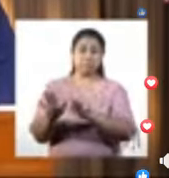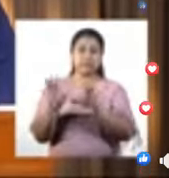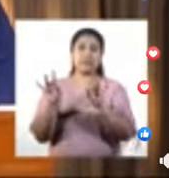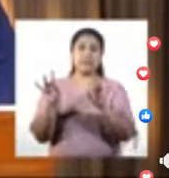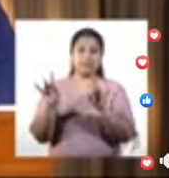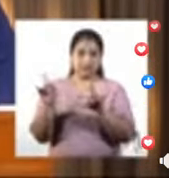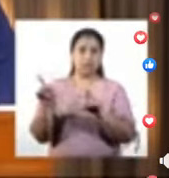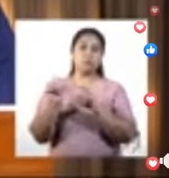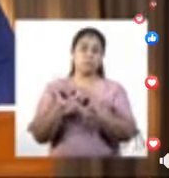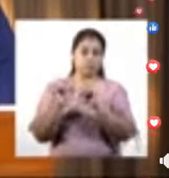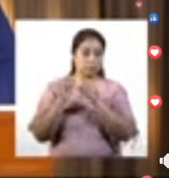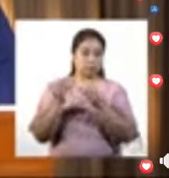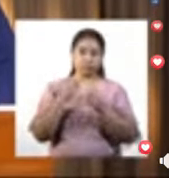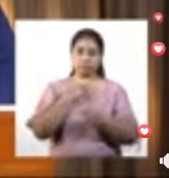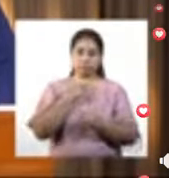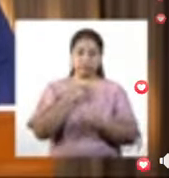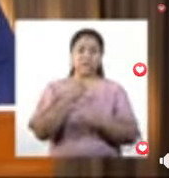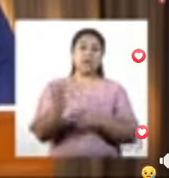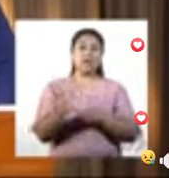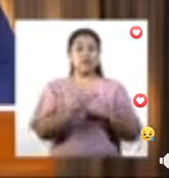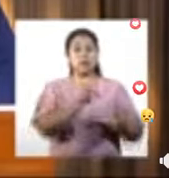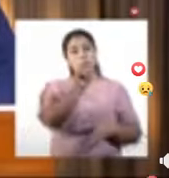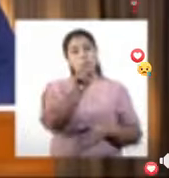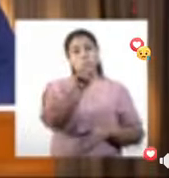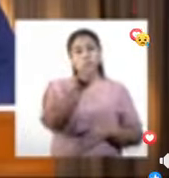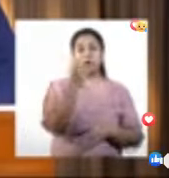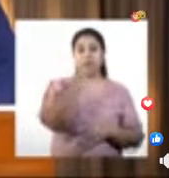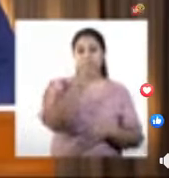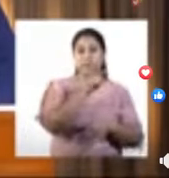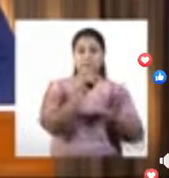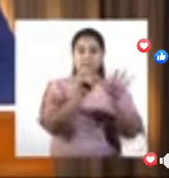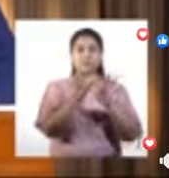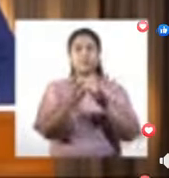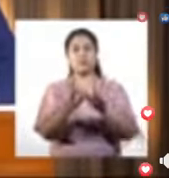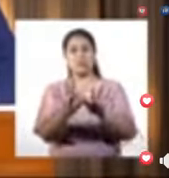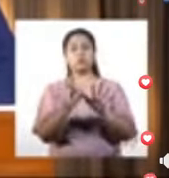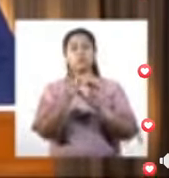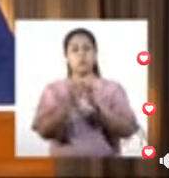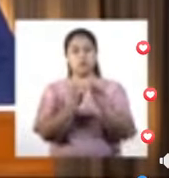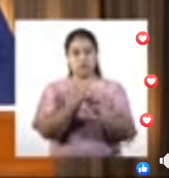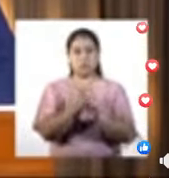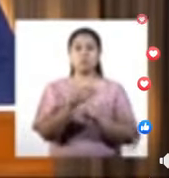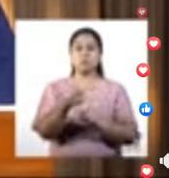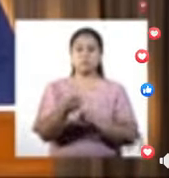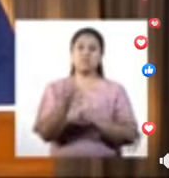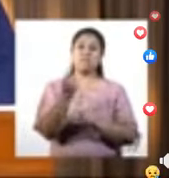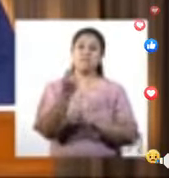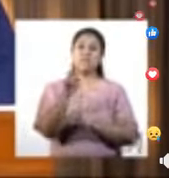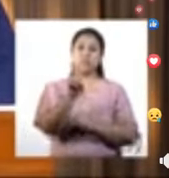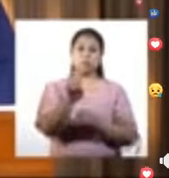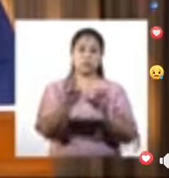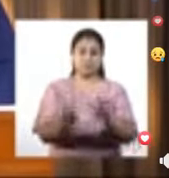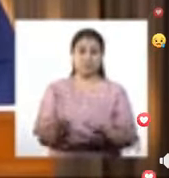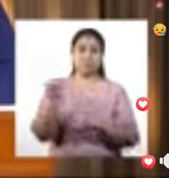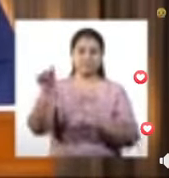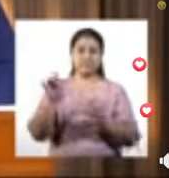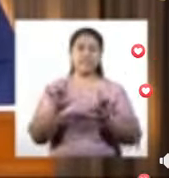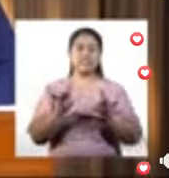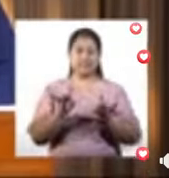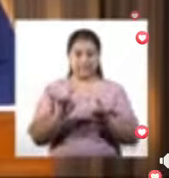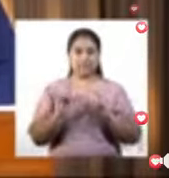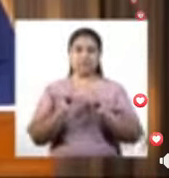intensivo, y una mujer de 68. Es decir, nos quedan 2 personas en condiciones críticas en la